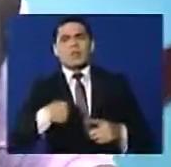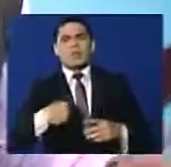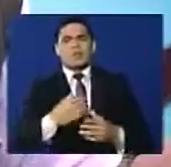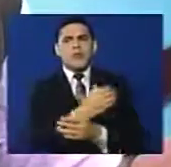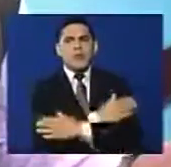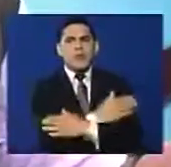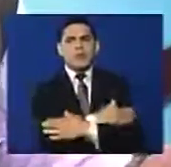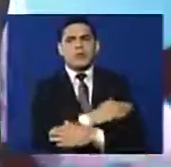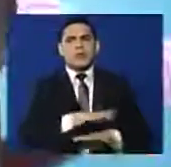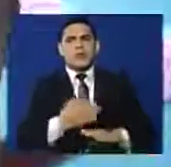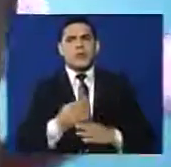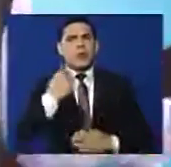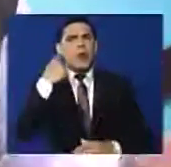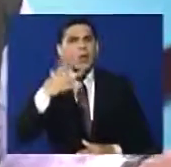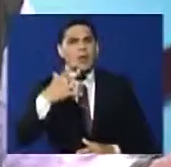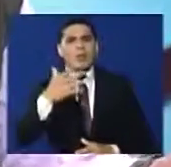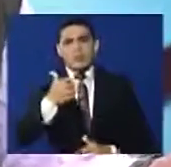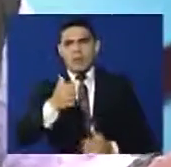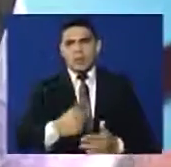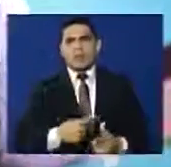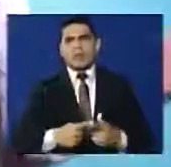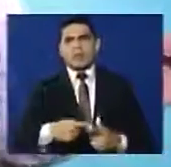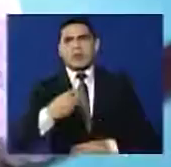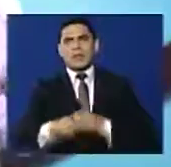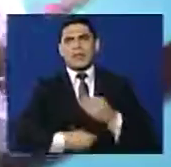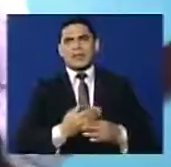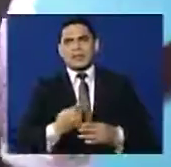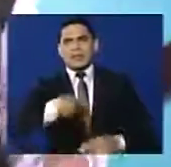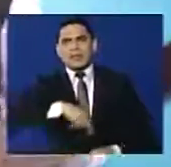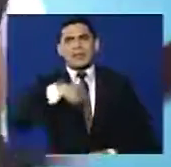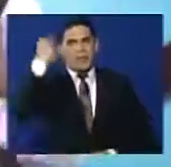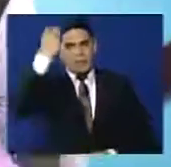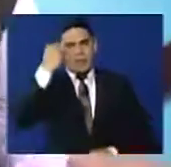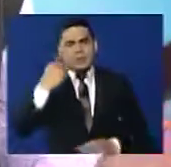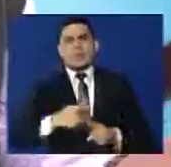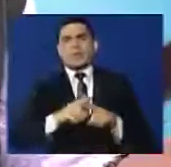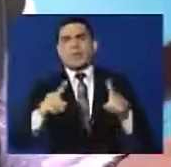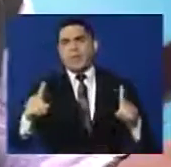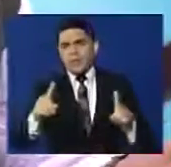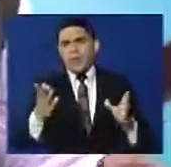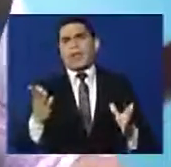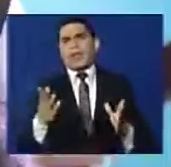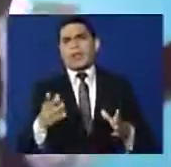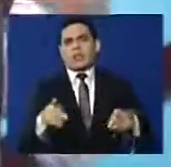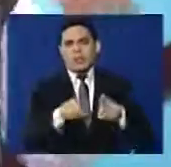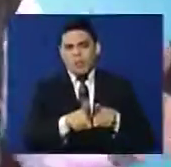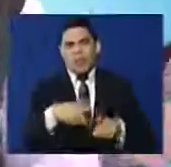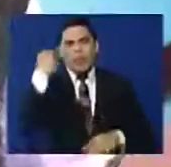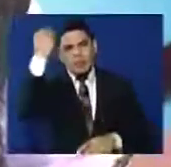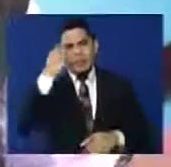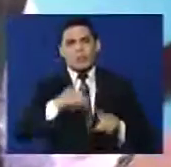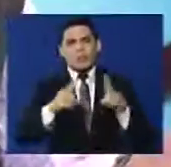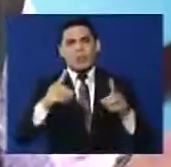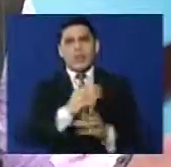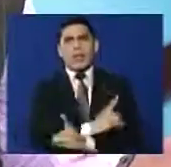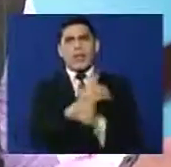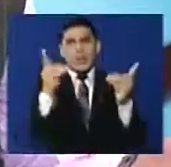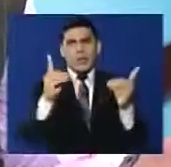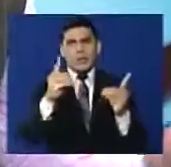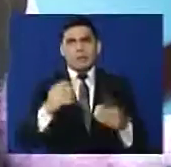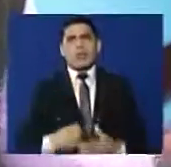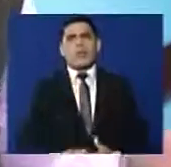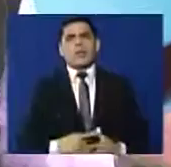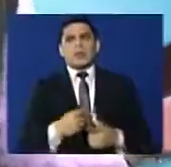porque eres un gran artista. Bueno, y eso es lo que es. No pensamos iguales. De eso se trata la pluralidad, de eso se trata la democracia.